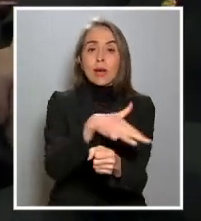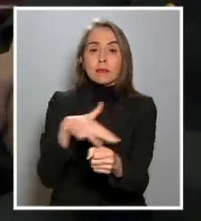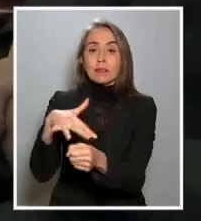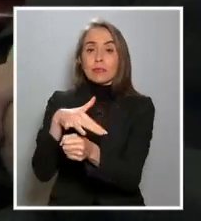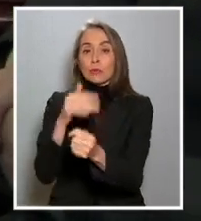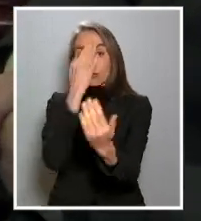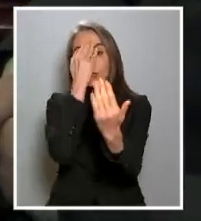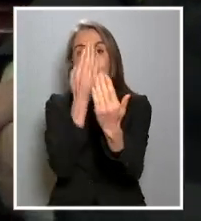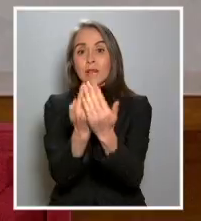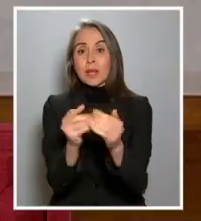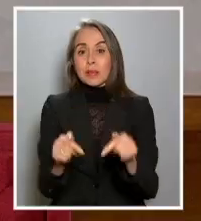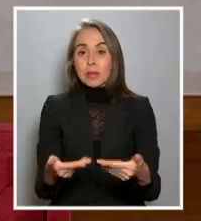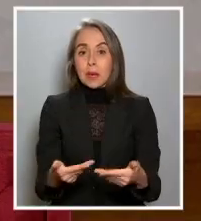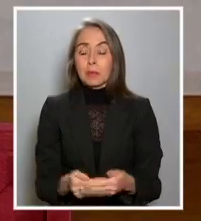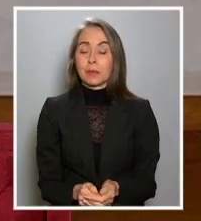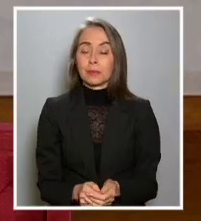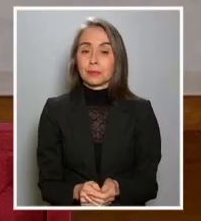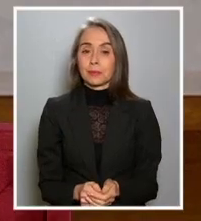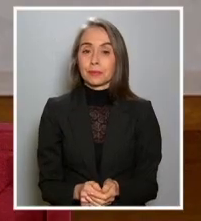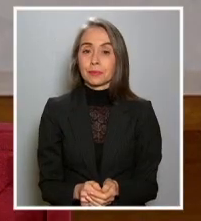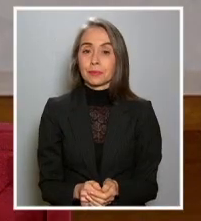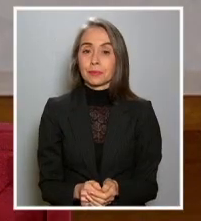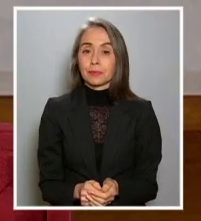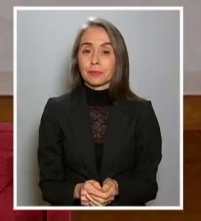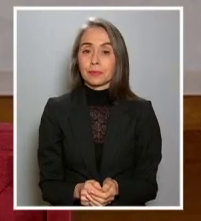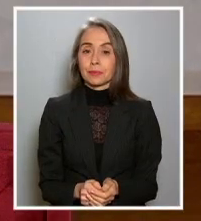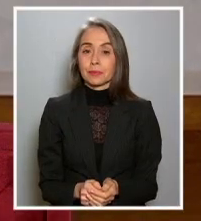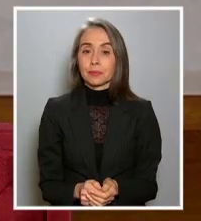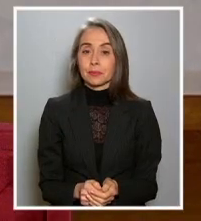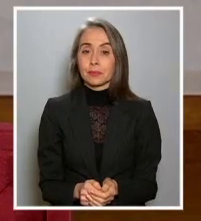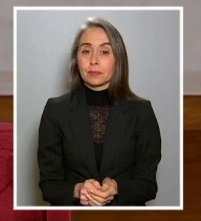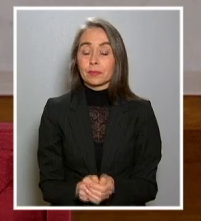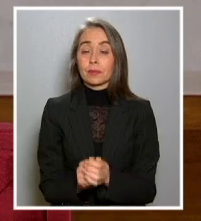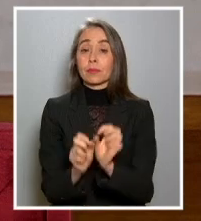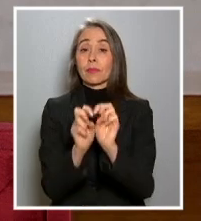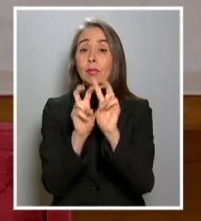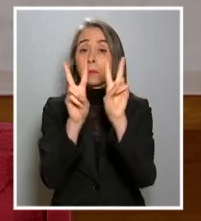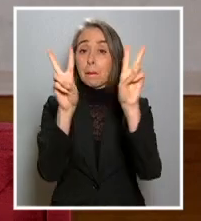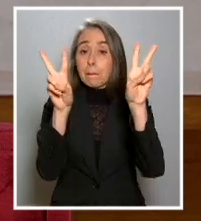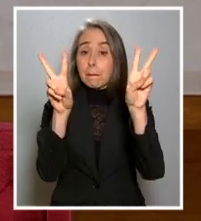enfrentamos. Si bien la paz,